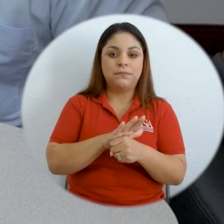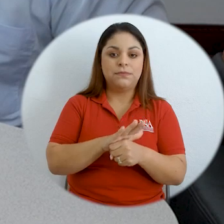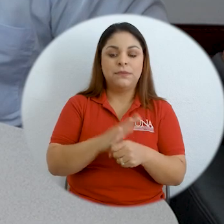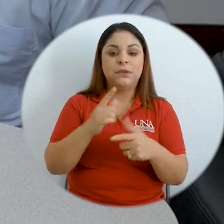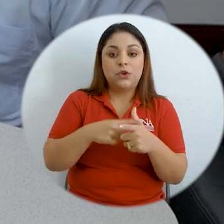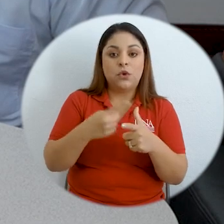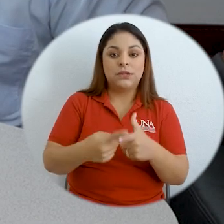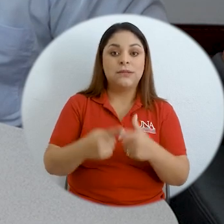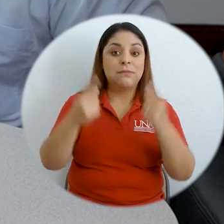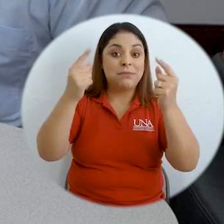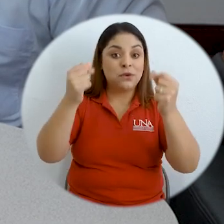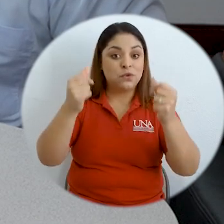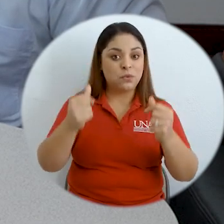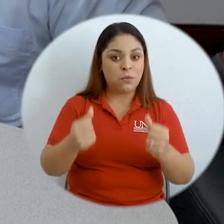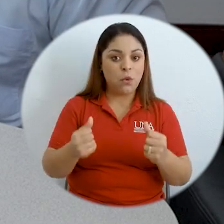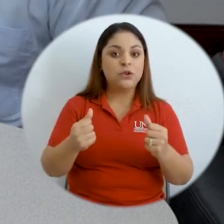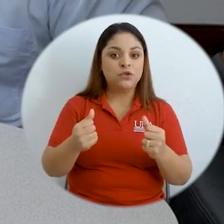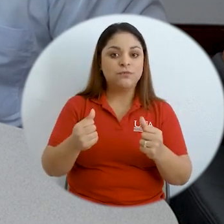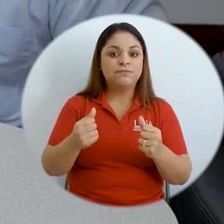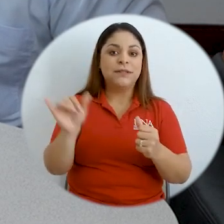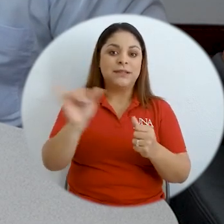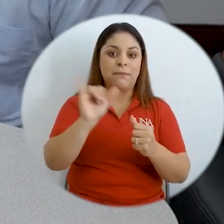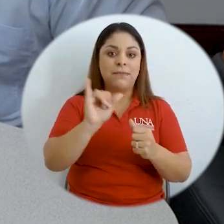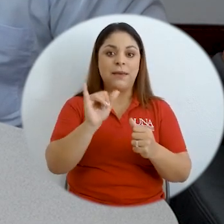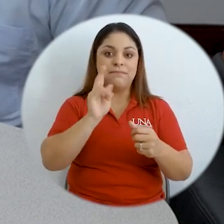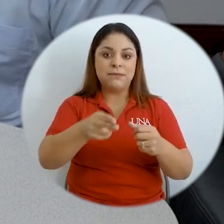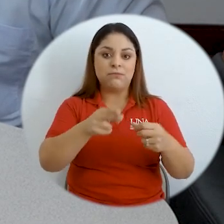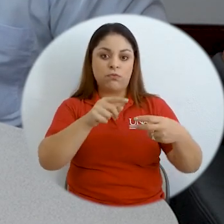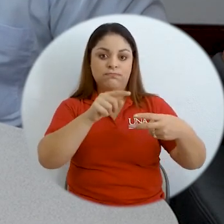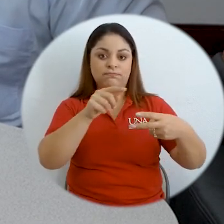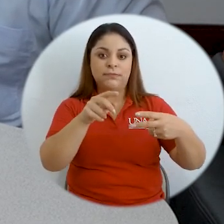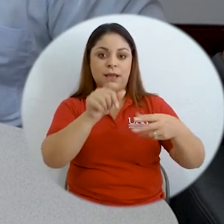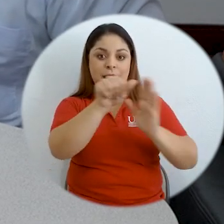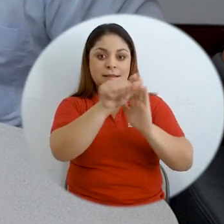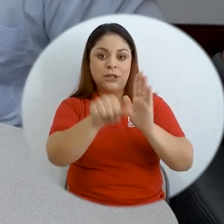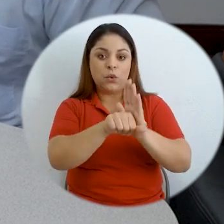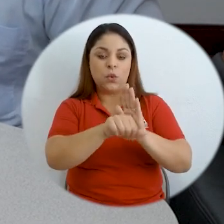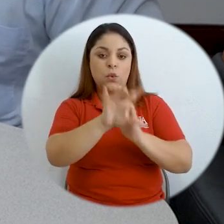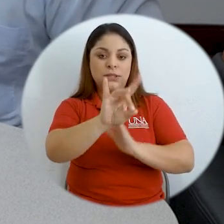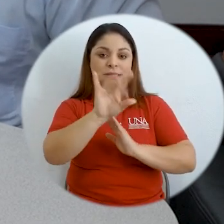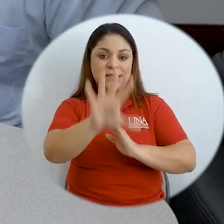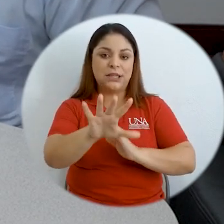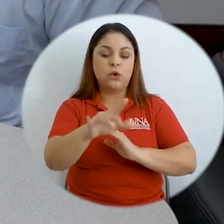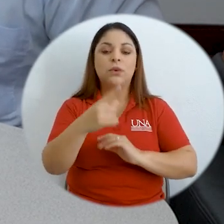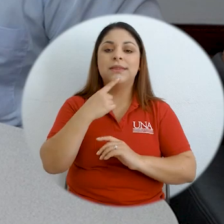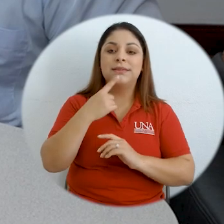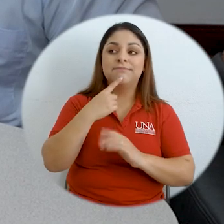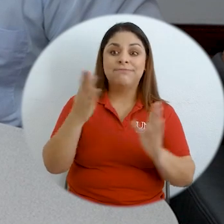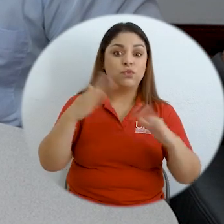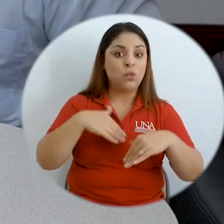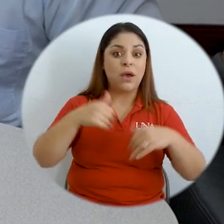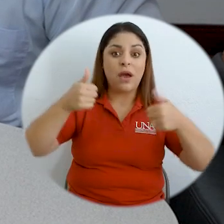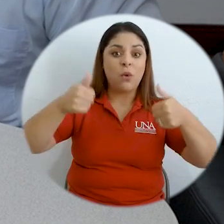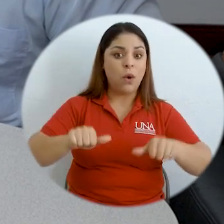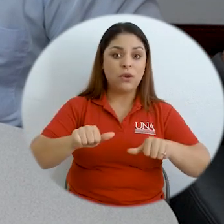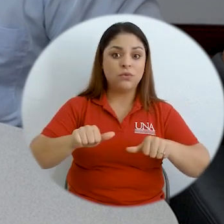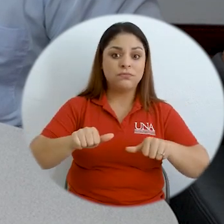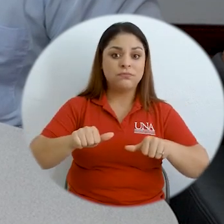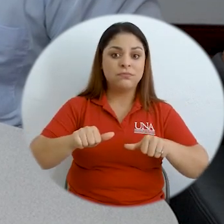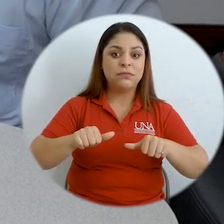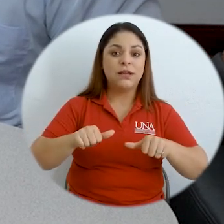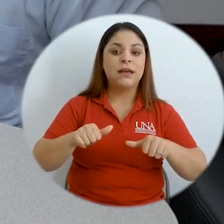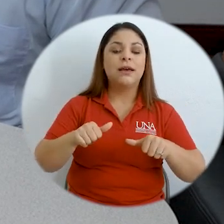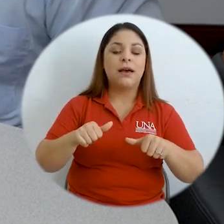es que el presupuesto, que también el artículo 85 prevé, si no hay un acuerdo, el diferendo